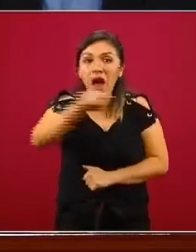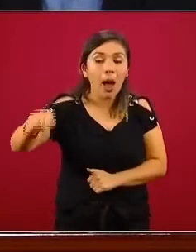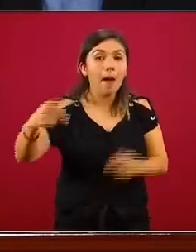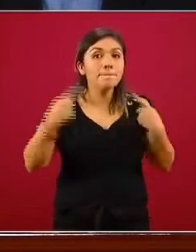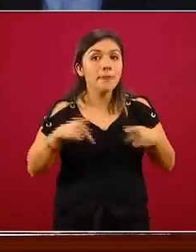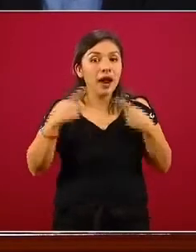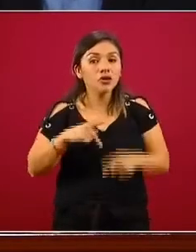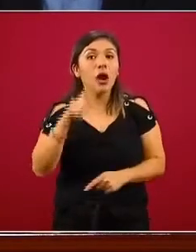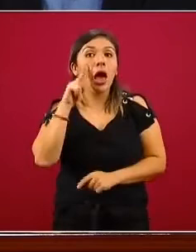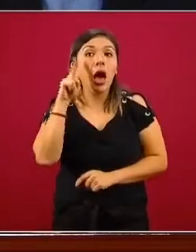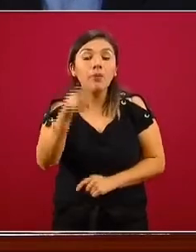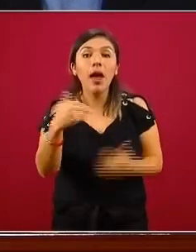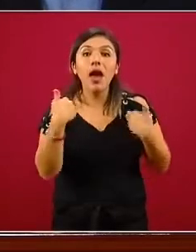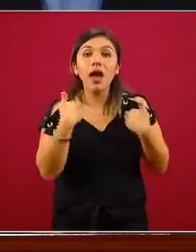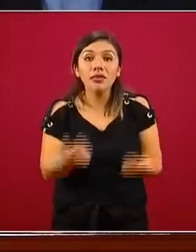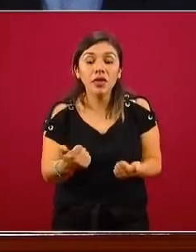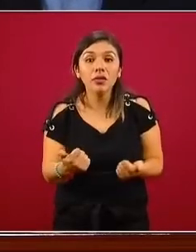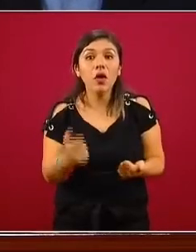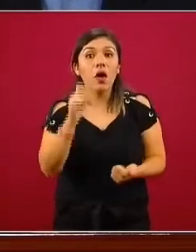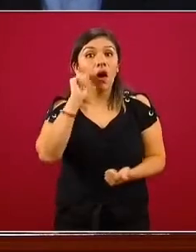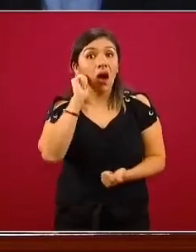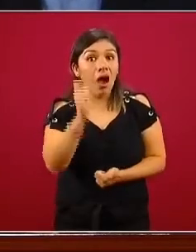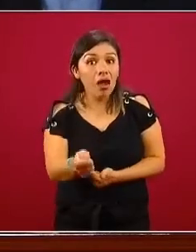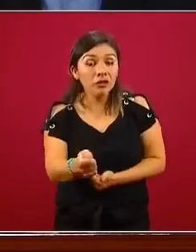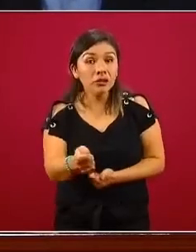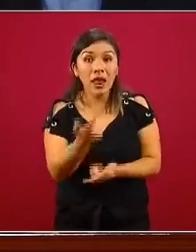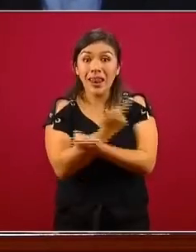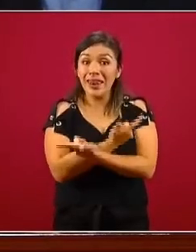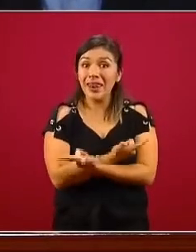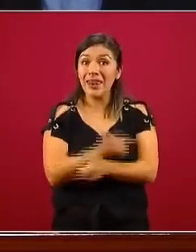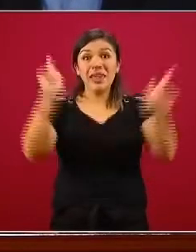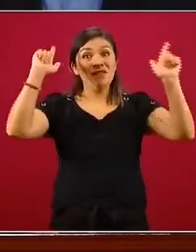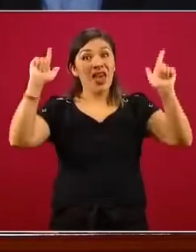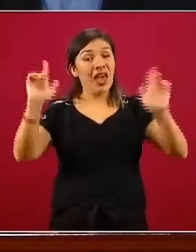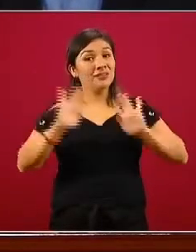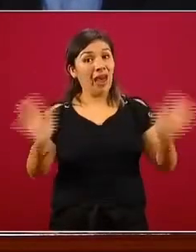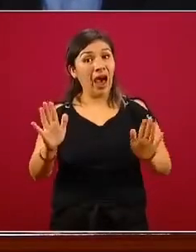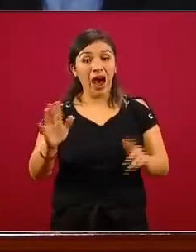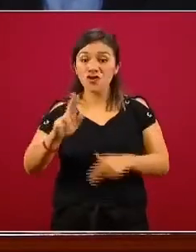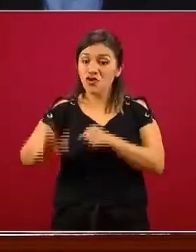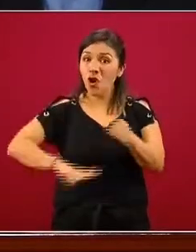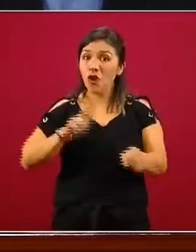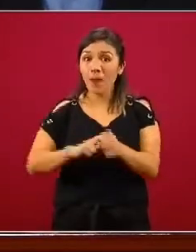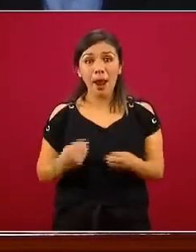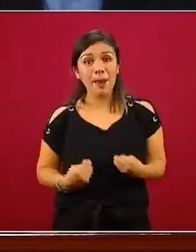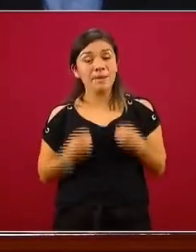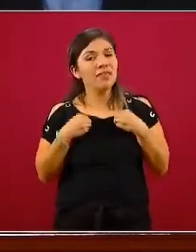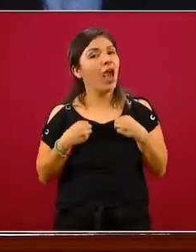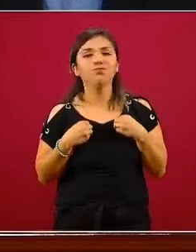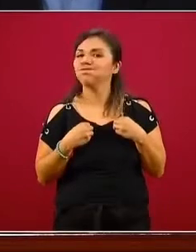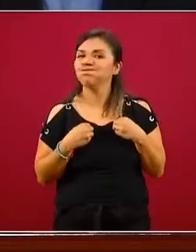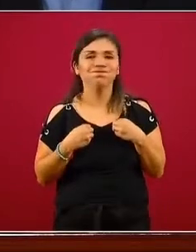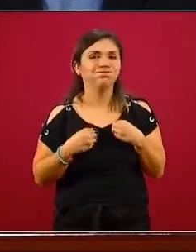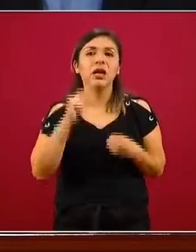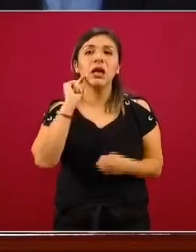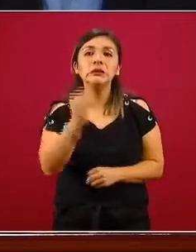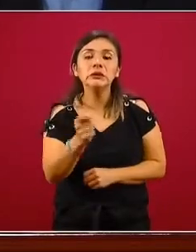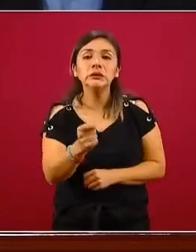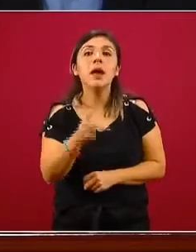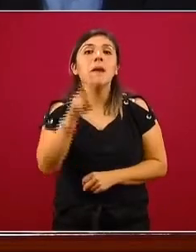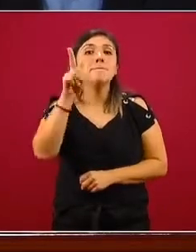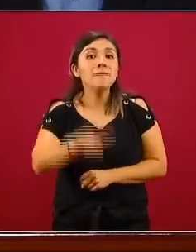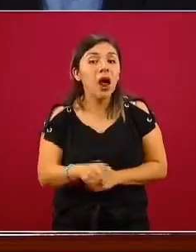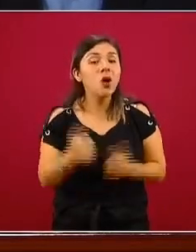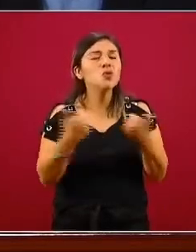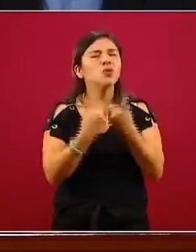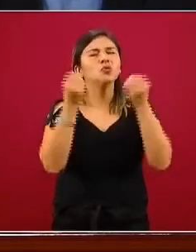audiencia, no es una liberación completa y regresar a la normalidad. Quiere decir que de manera